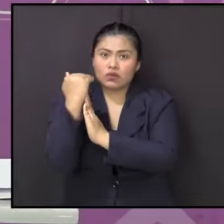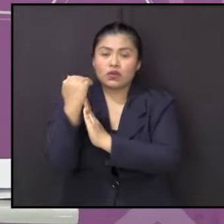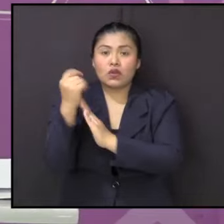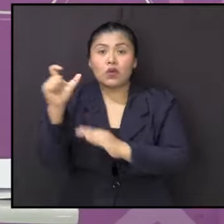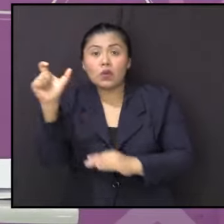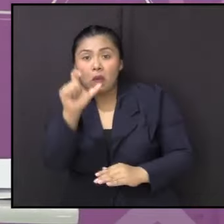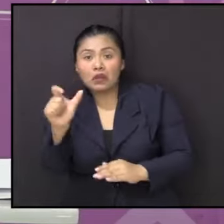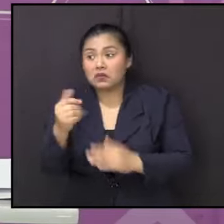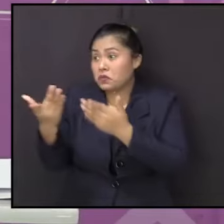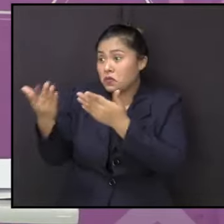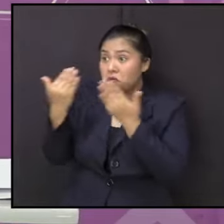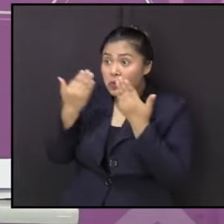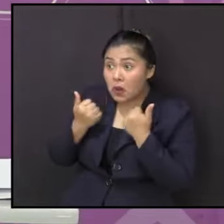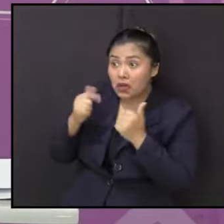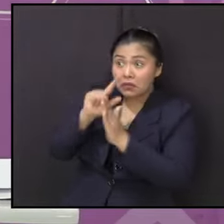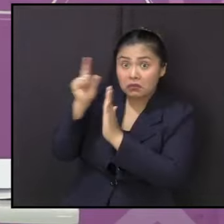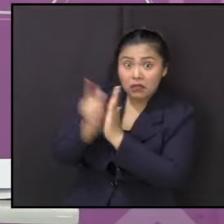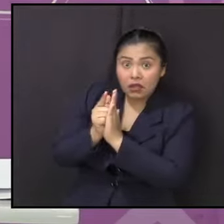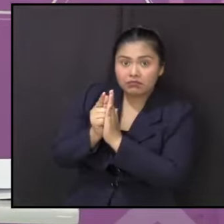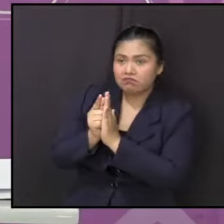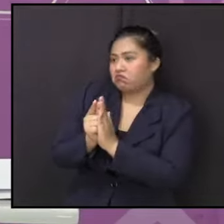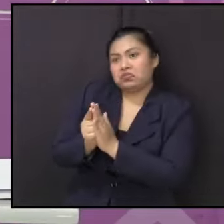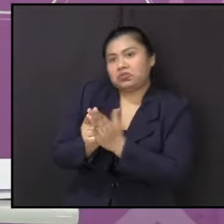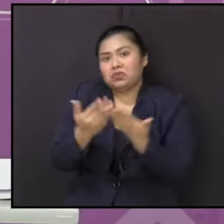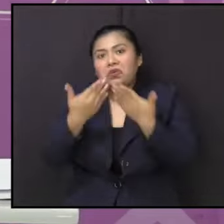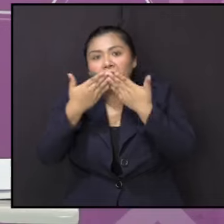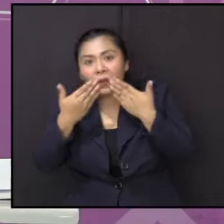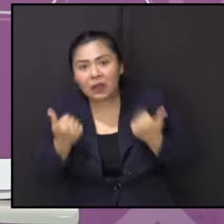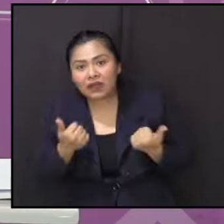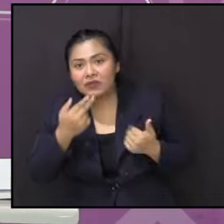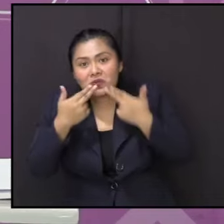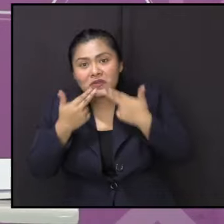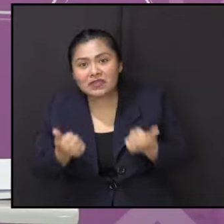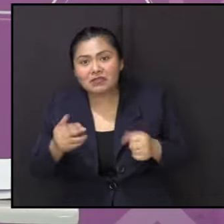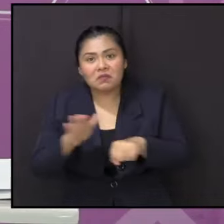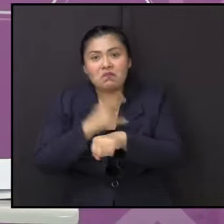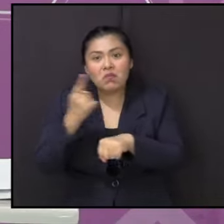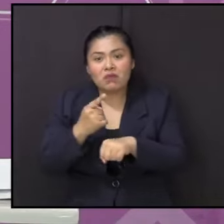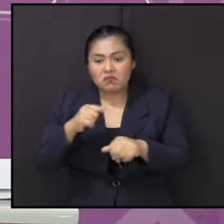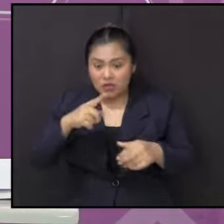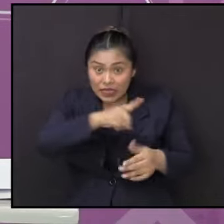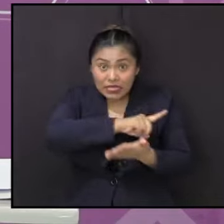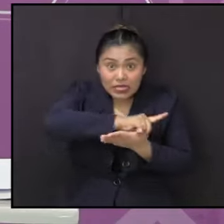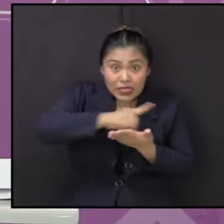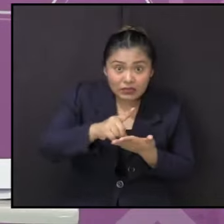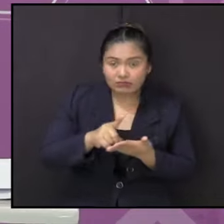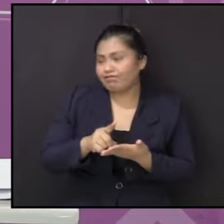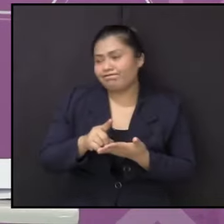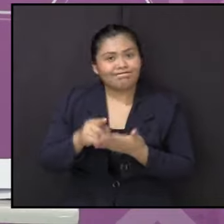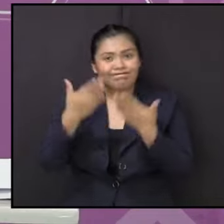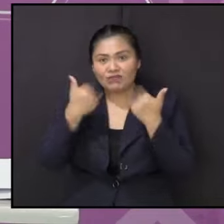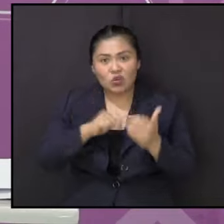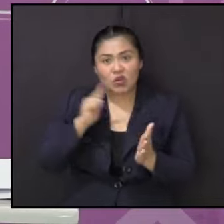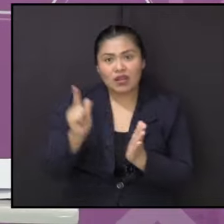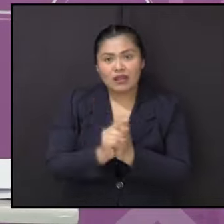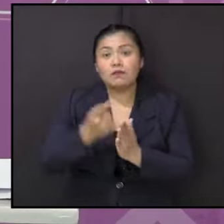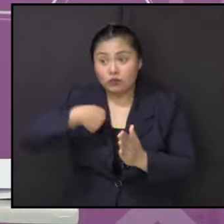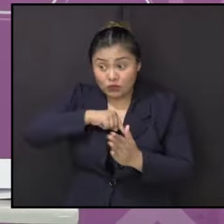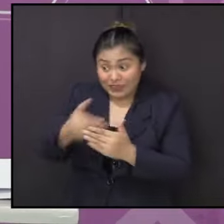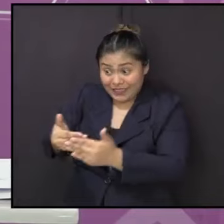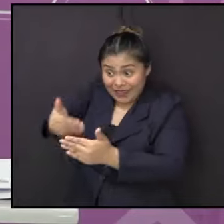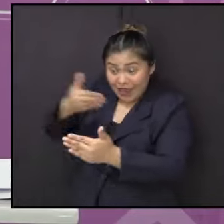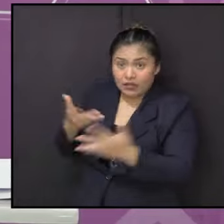normatividad, no existe de alguna manera porque no está planteado como un derecho, no está garantizado. Lo que nosotros tenemos que apostar es a precisamente